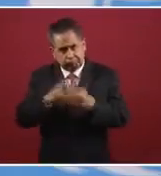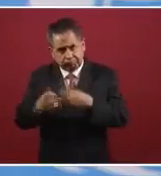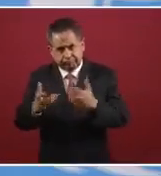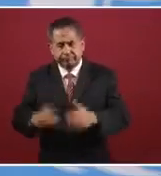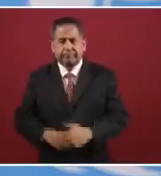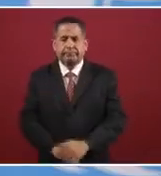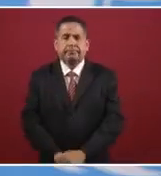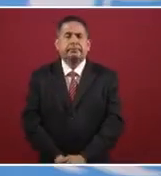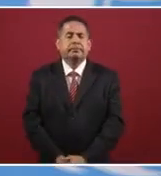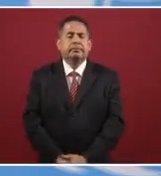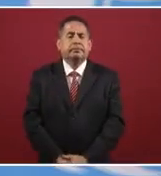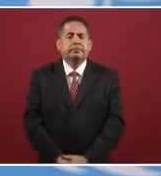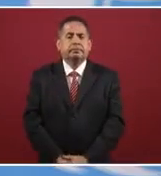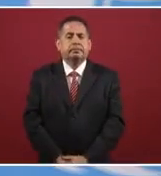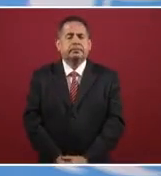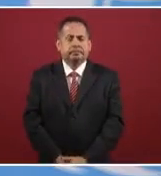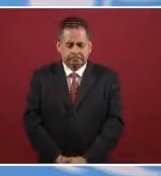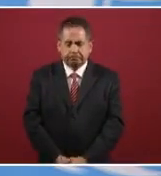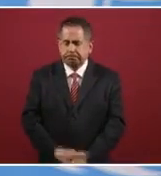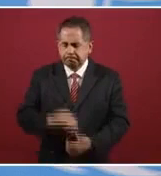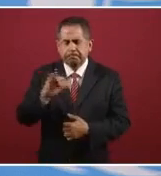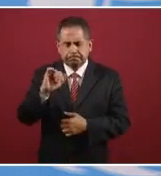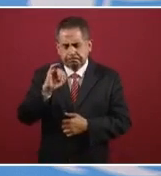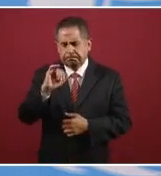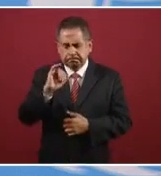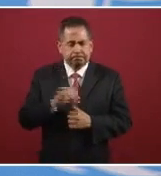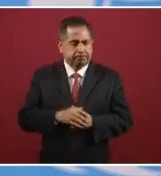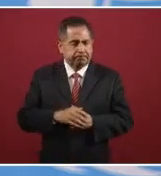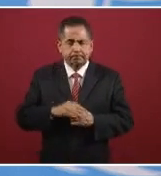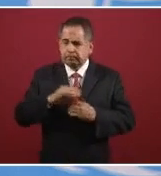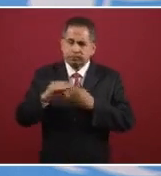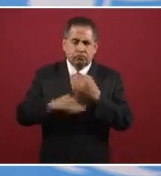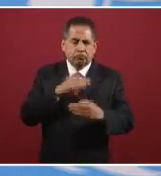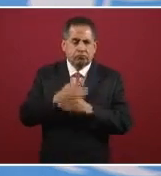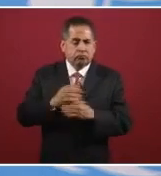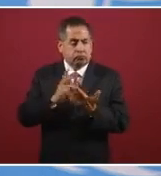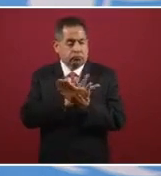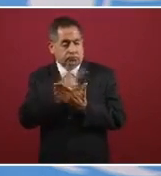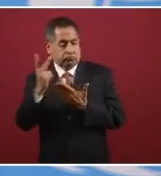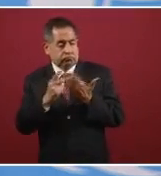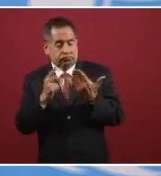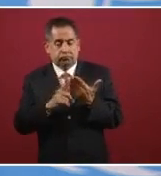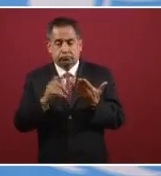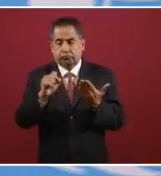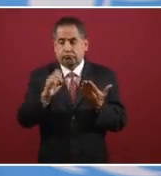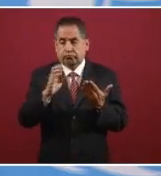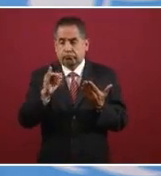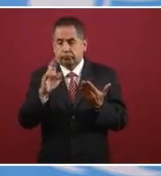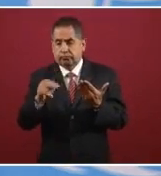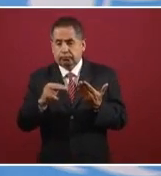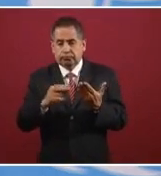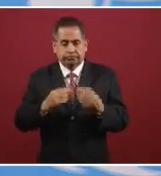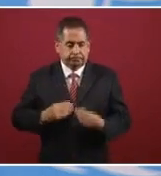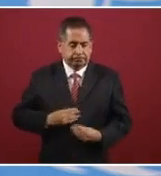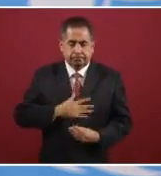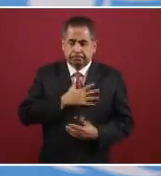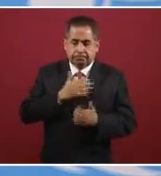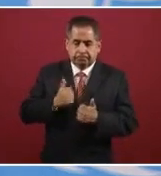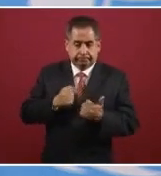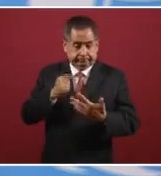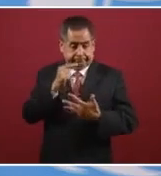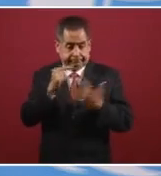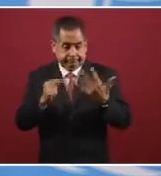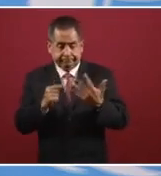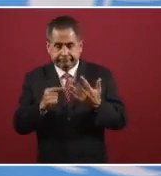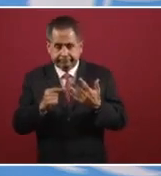Sí, mire, todos los programas de bienestar, esto lo van a constatar en el